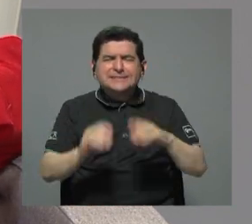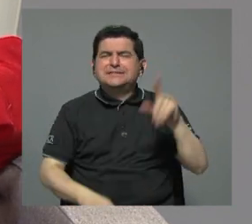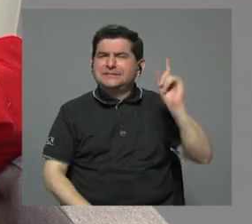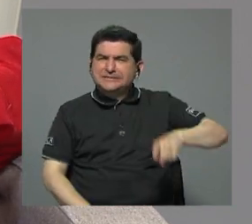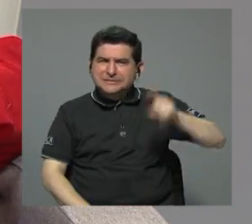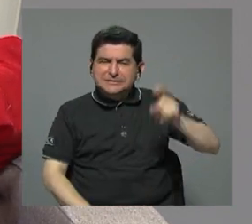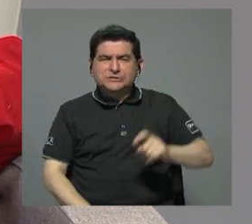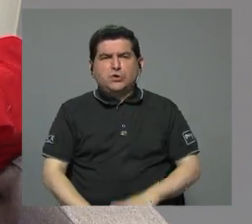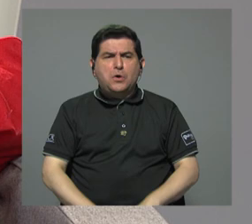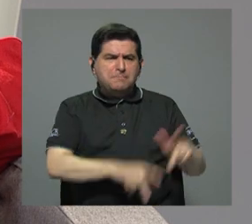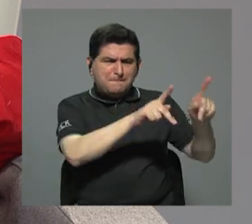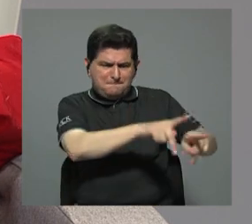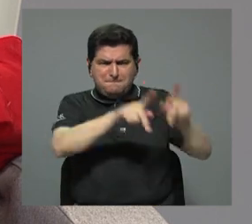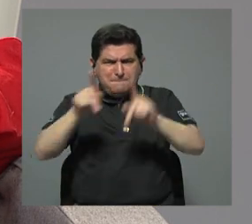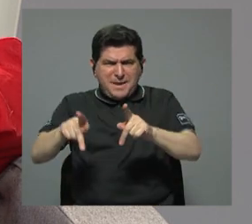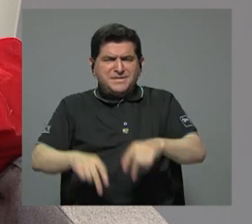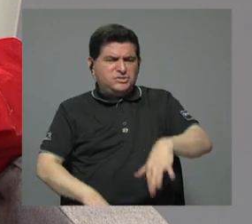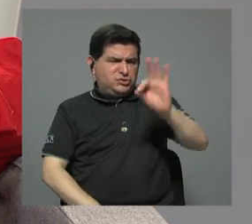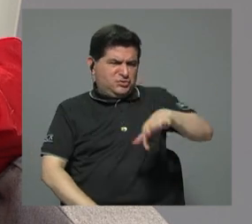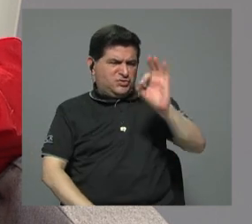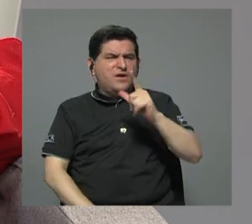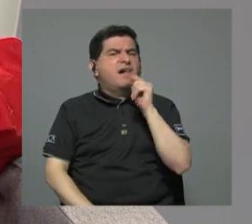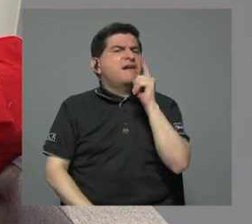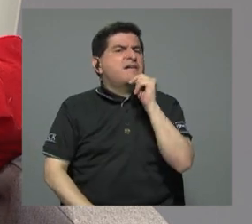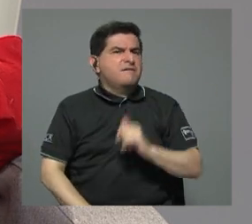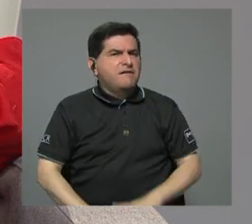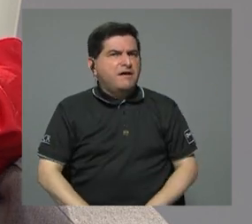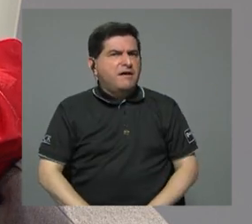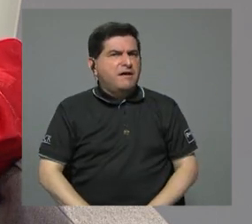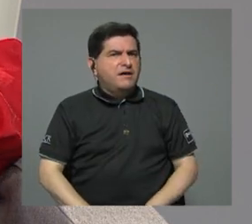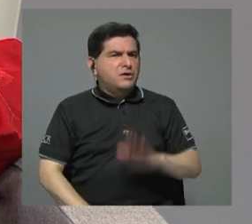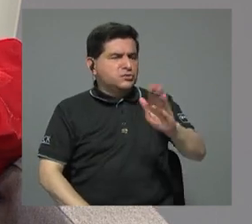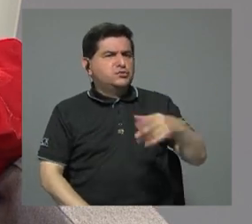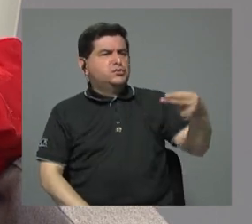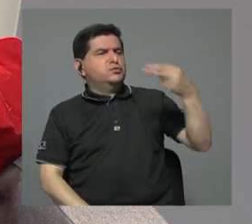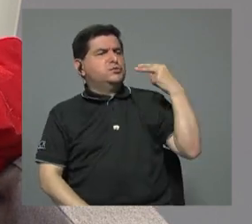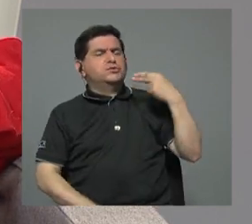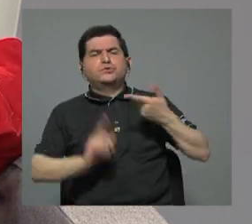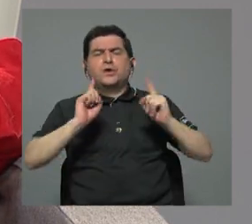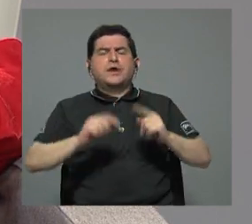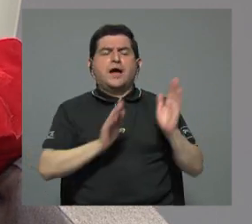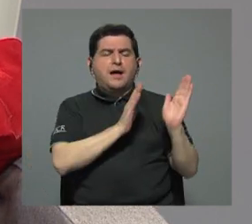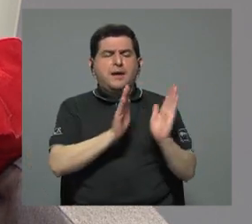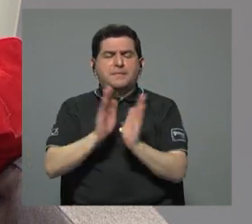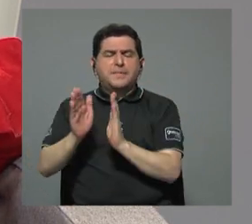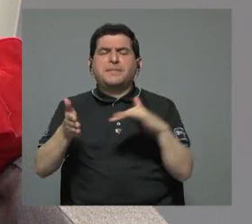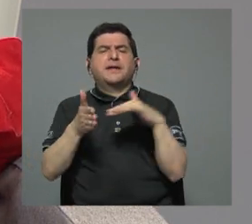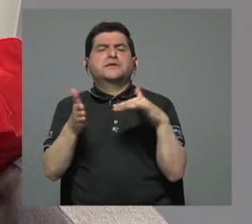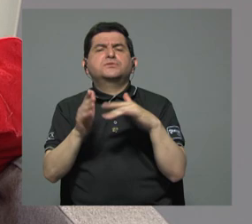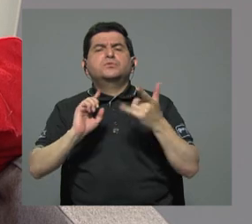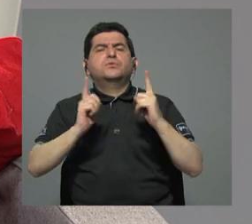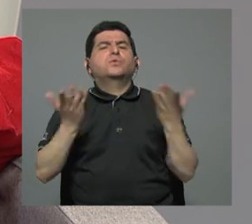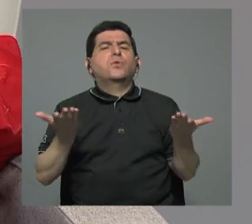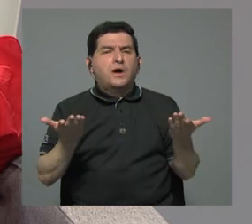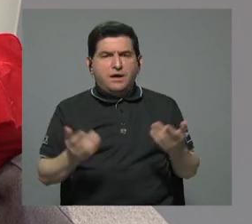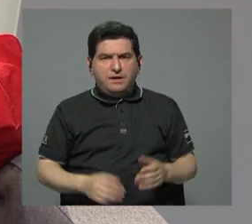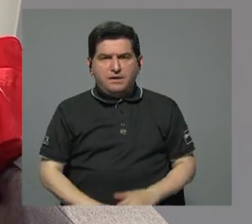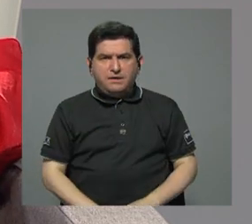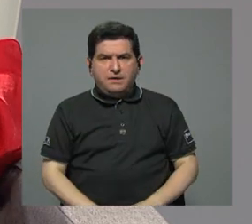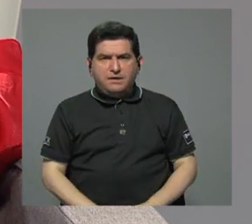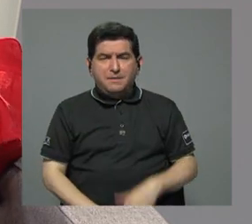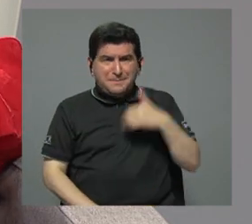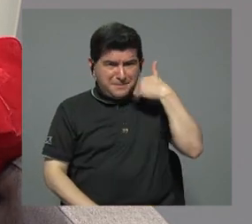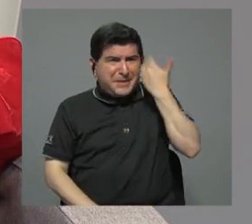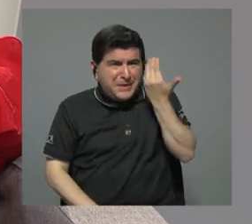quiénes son las personas que se eligen cuáles son los antecedentes cuál es su preparación porque eso es una